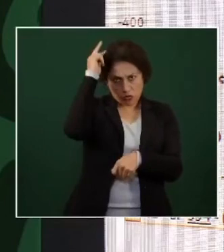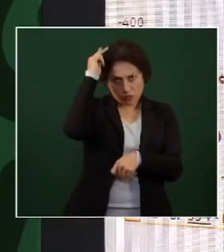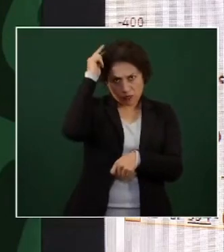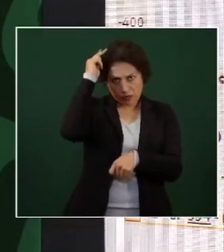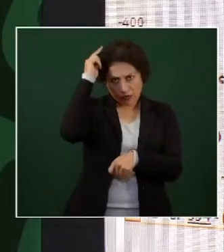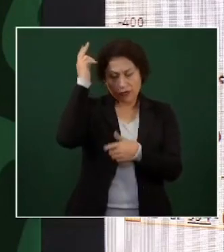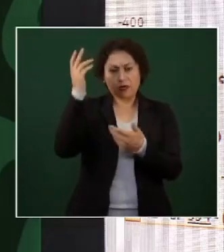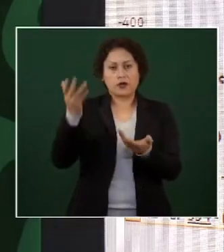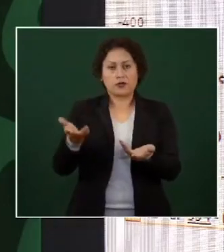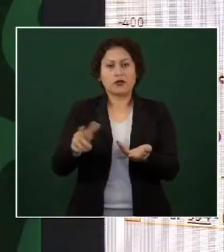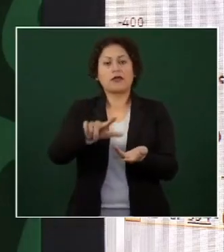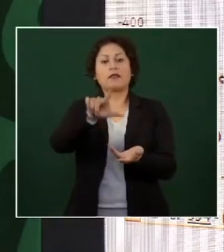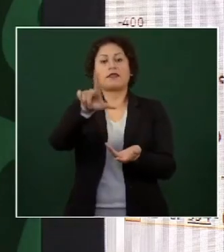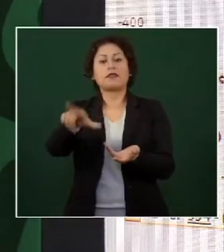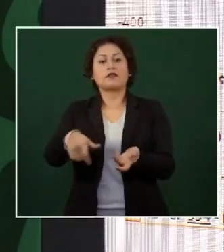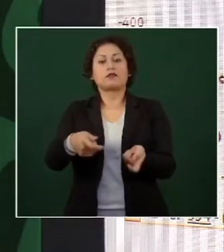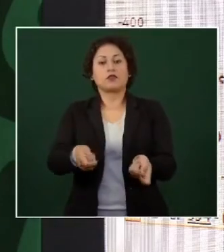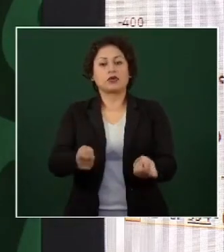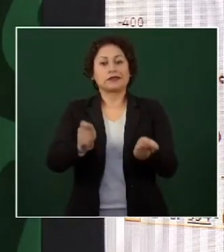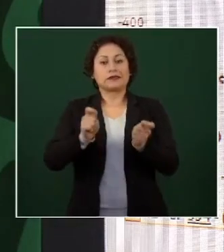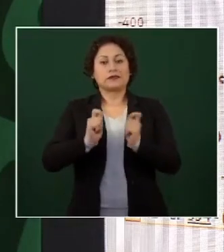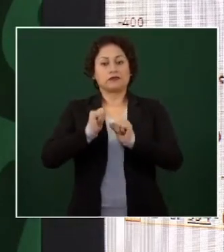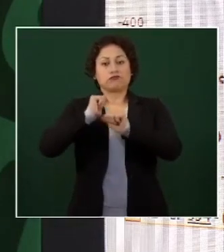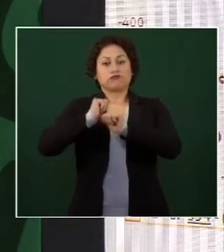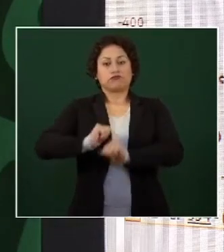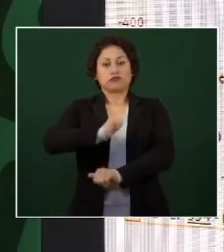Ciudad de México cuando,